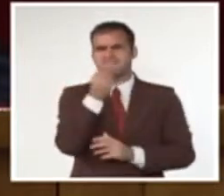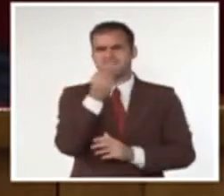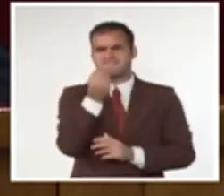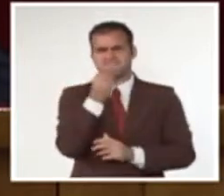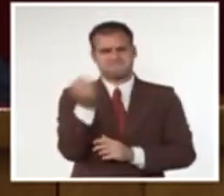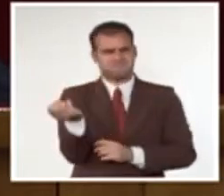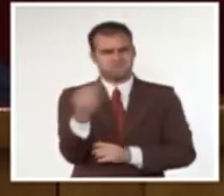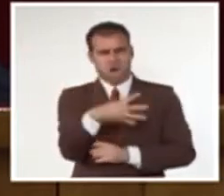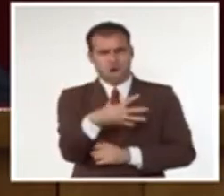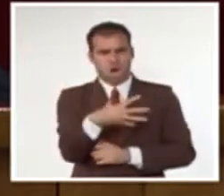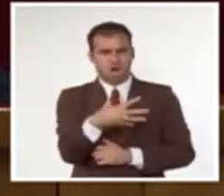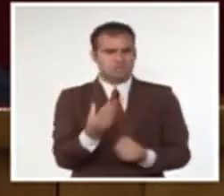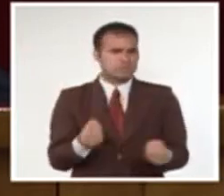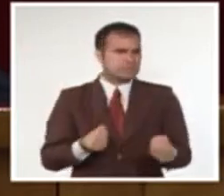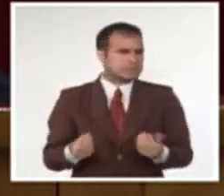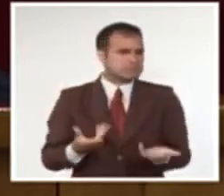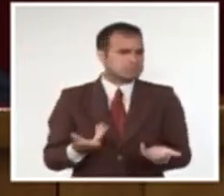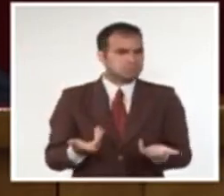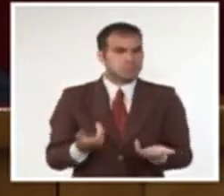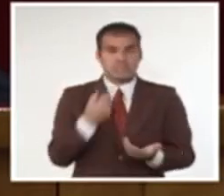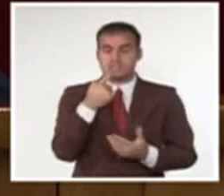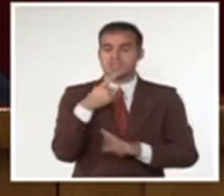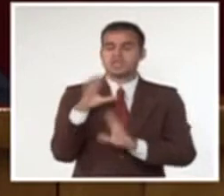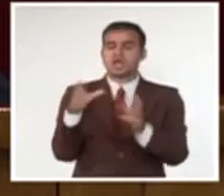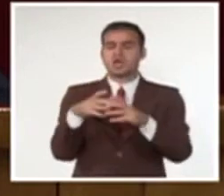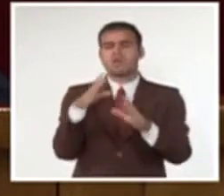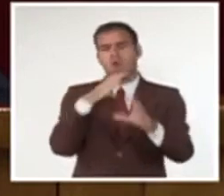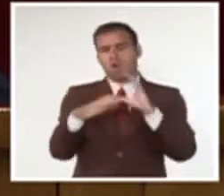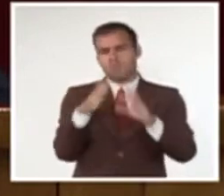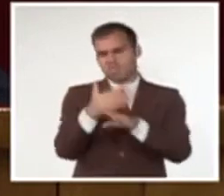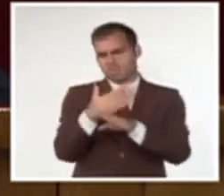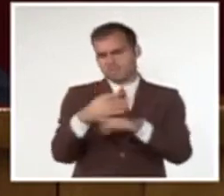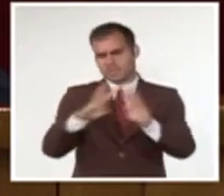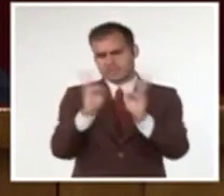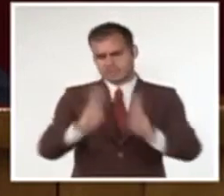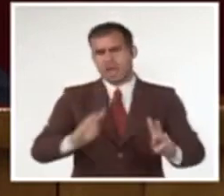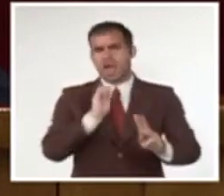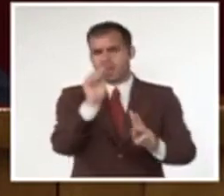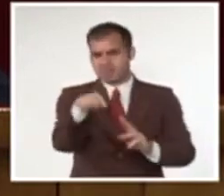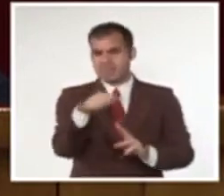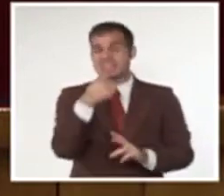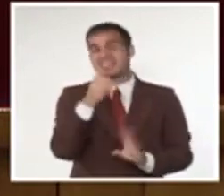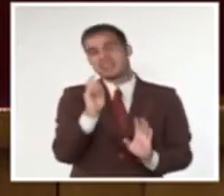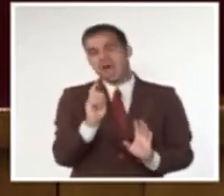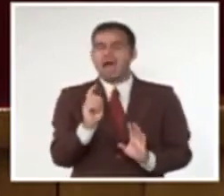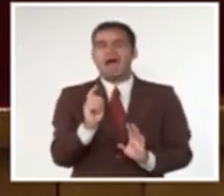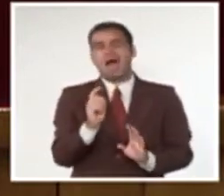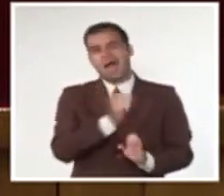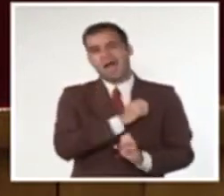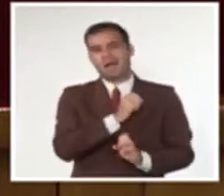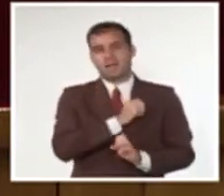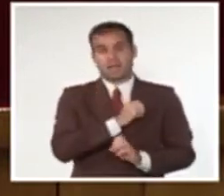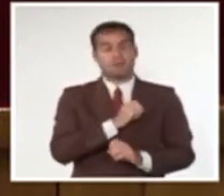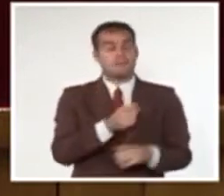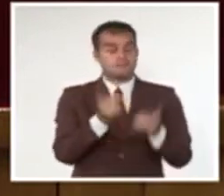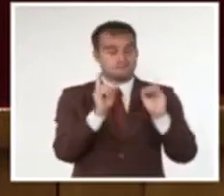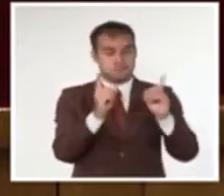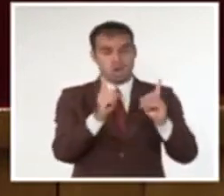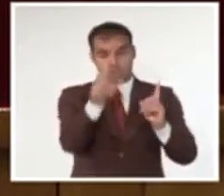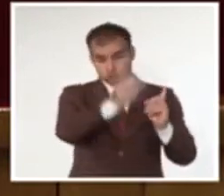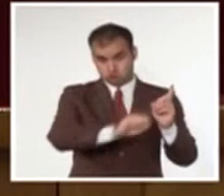news que desarrollan los grandes grupos de comunicación, pretenden satanizar al sistema político